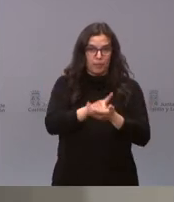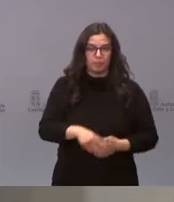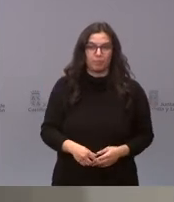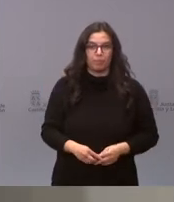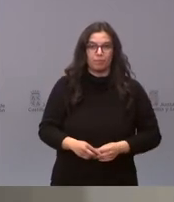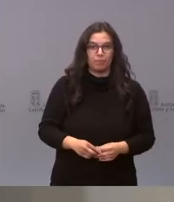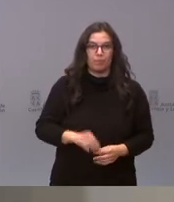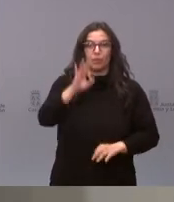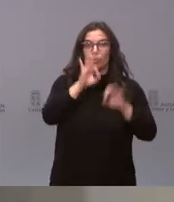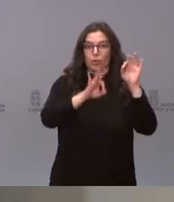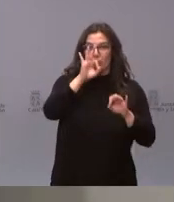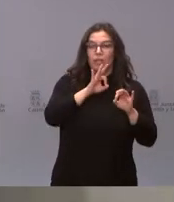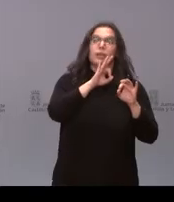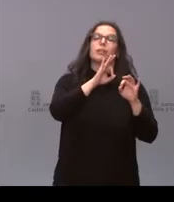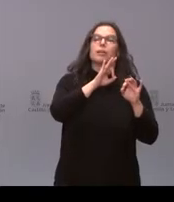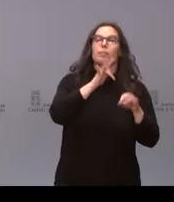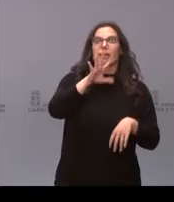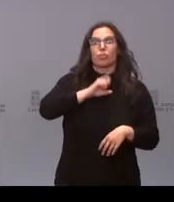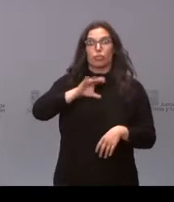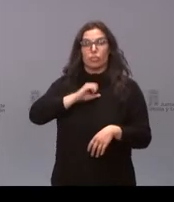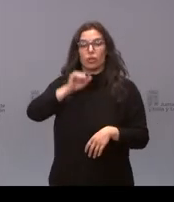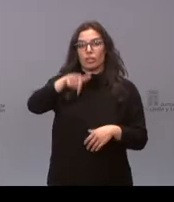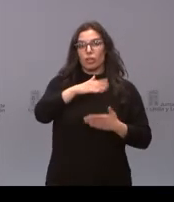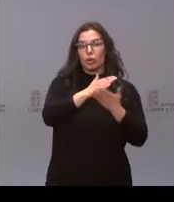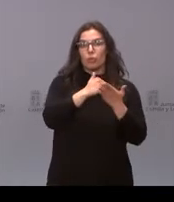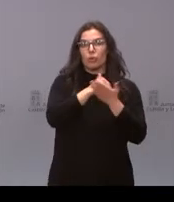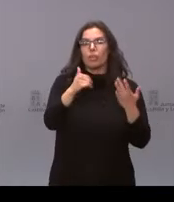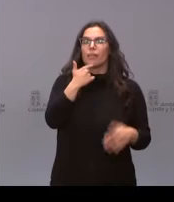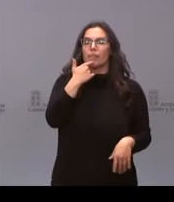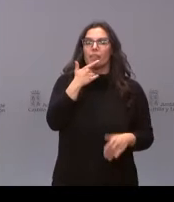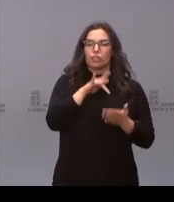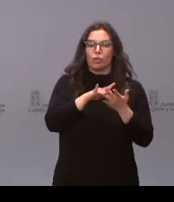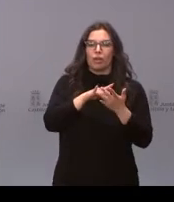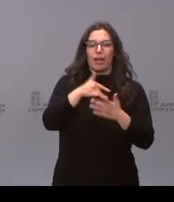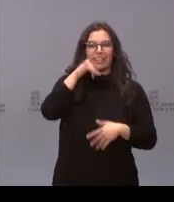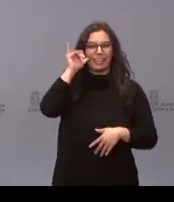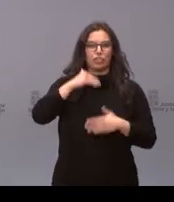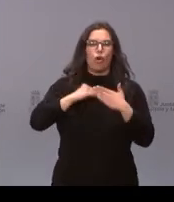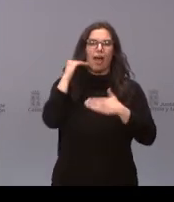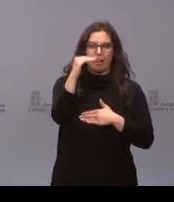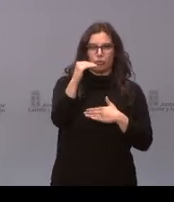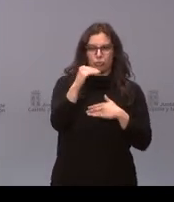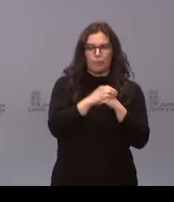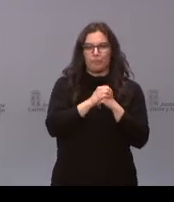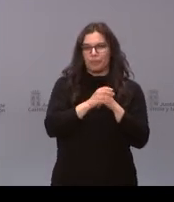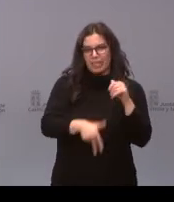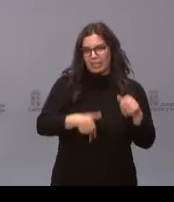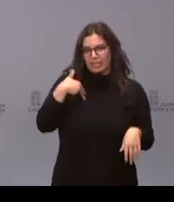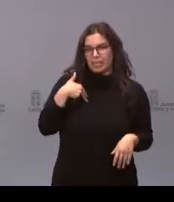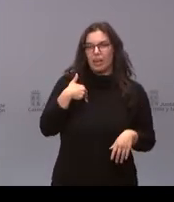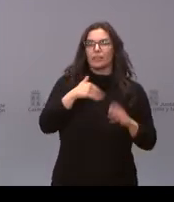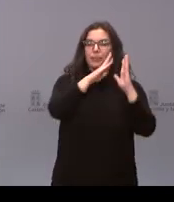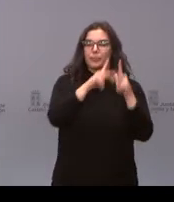y contagio en nuestra comunidad a día de hoy indican que estamos en riesgo alto a nivel global con una incidencia acumulada de